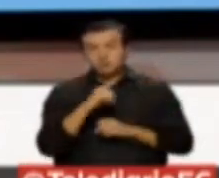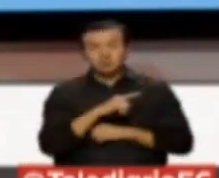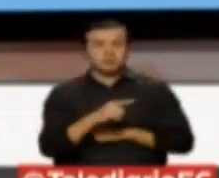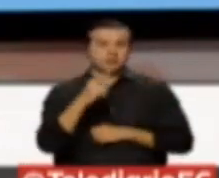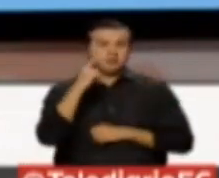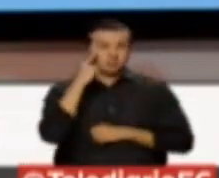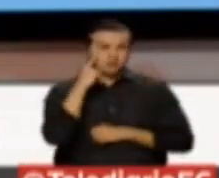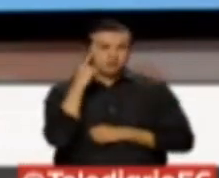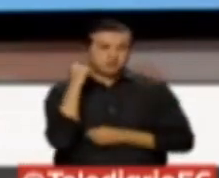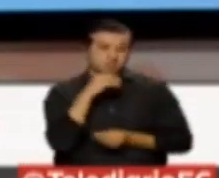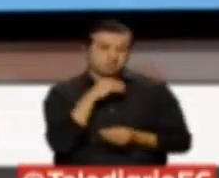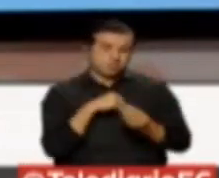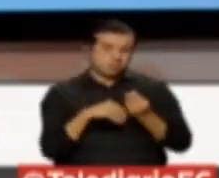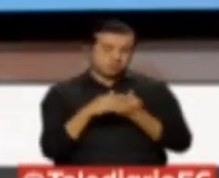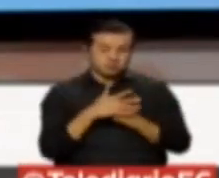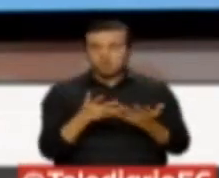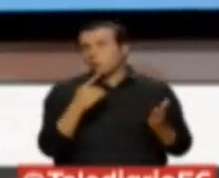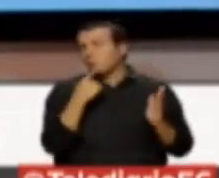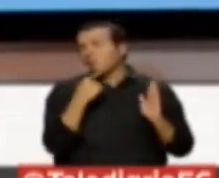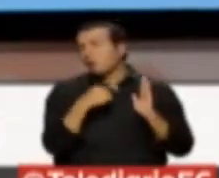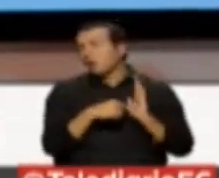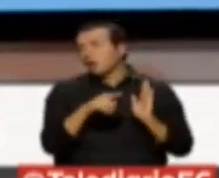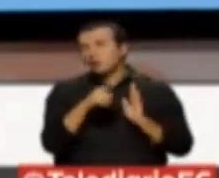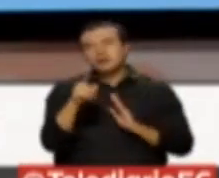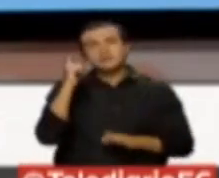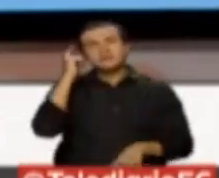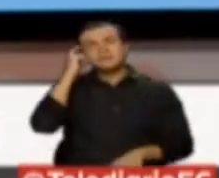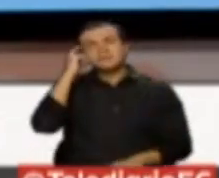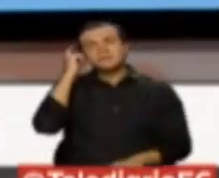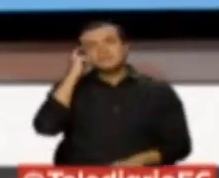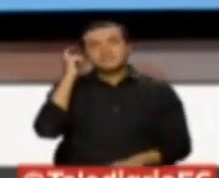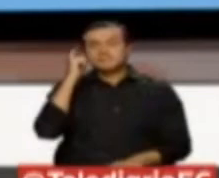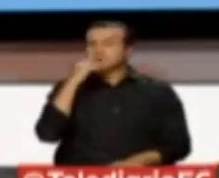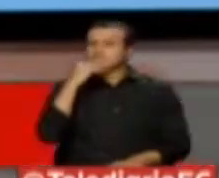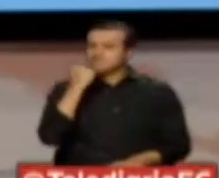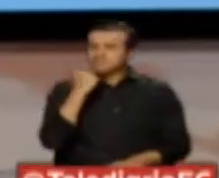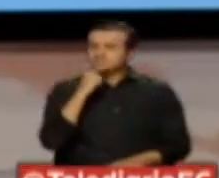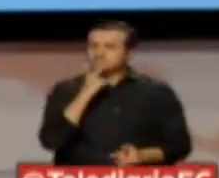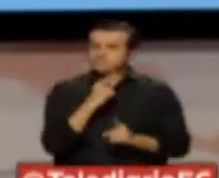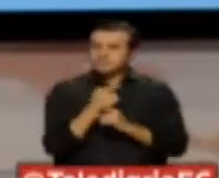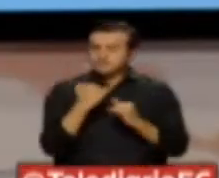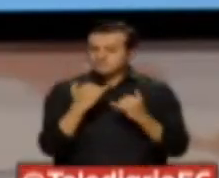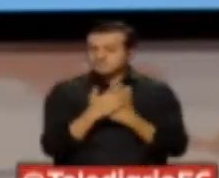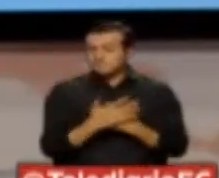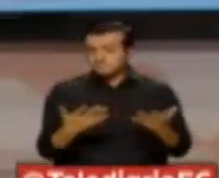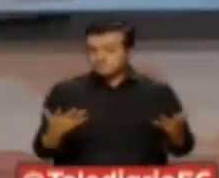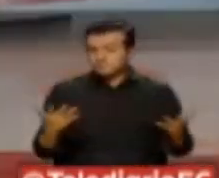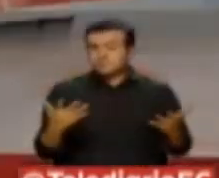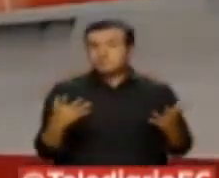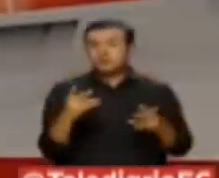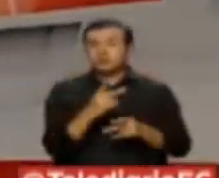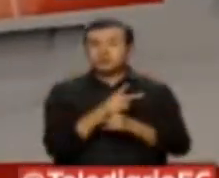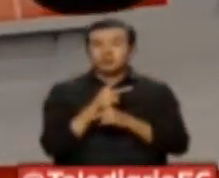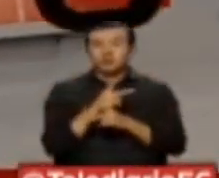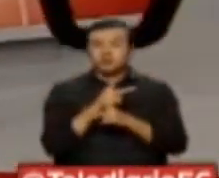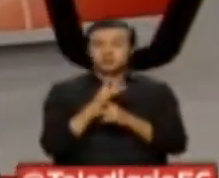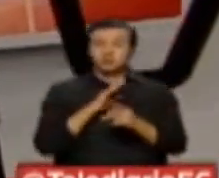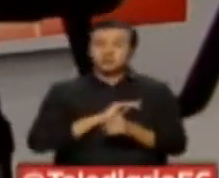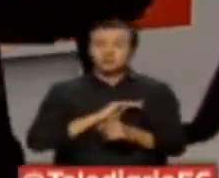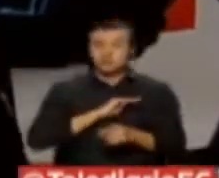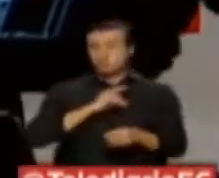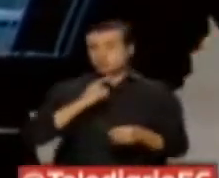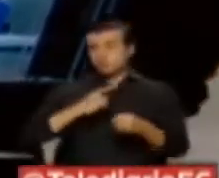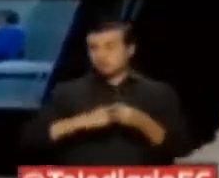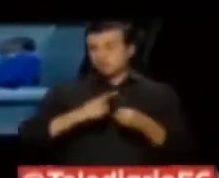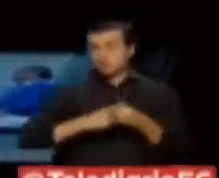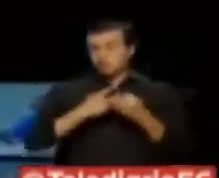que ingresen inversiones por poner un ejemplo pienso que hay que mejorar lo que está sucediendo en el consejo cantonal del municipio quito